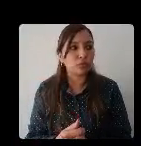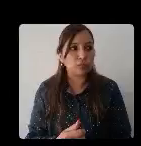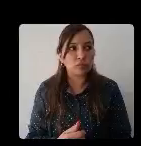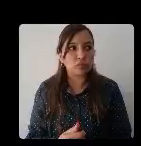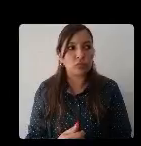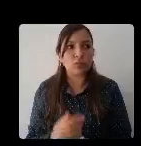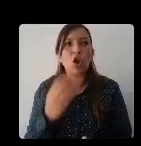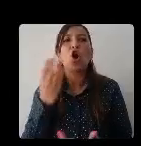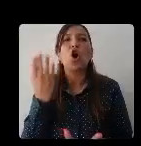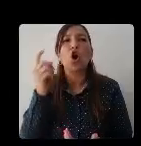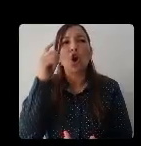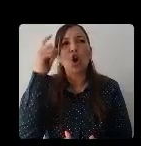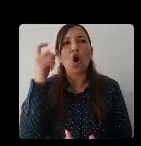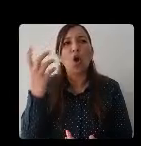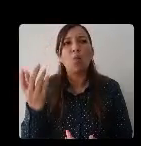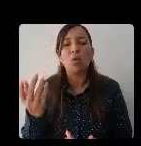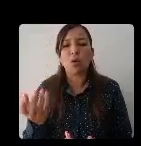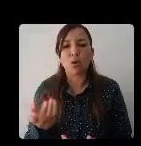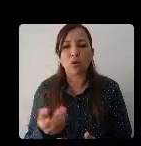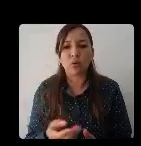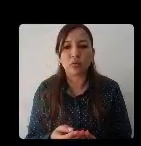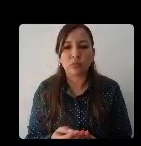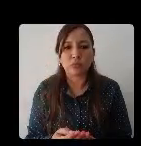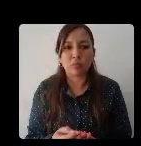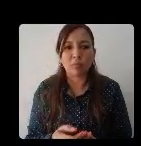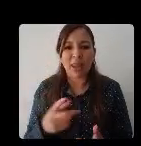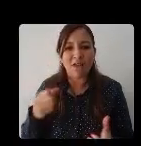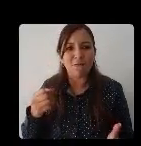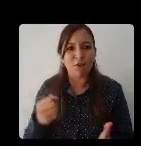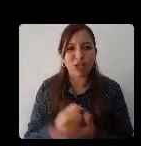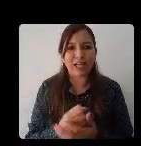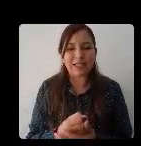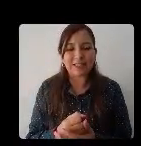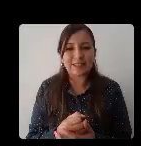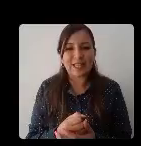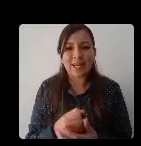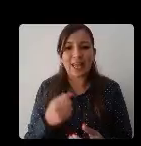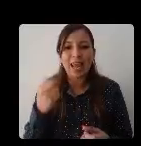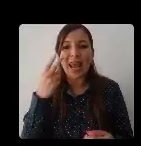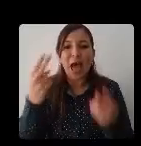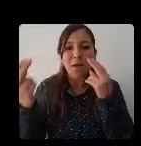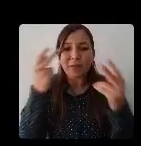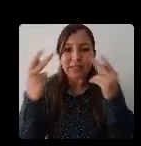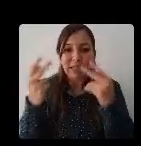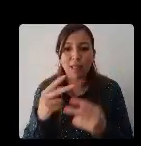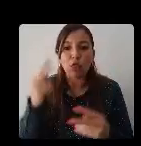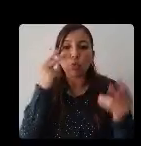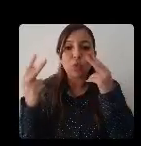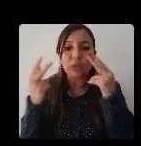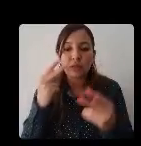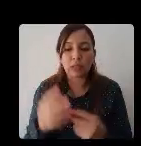ventaja en obteniendo financiamientos, ¿no? Cómo podernos equiparnos, porque